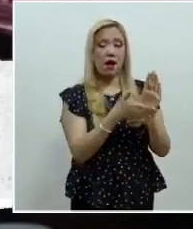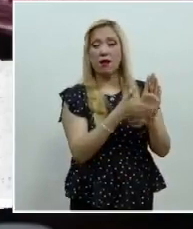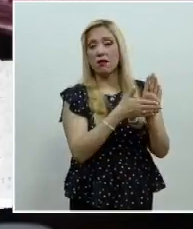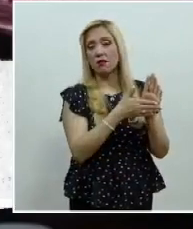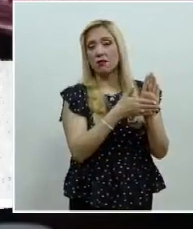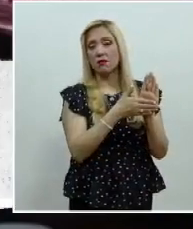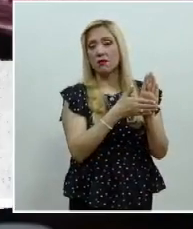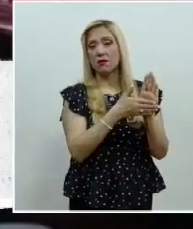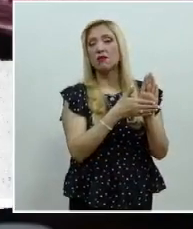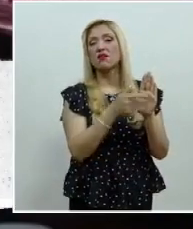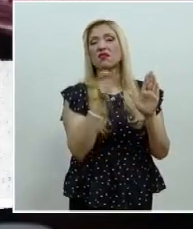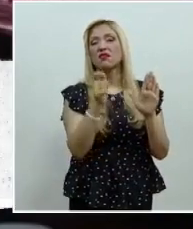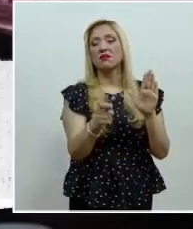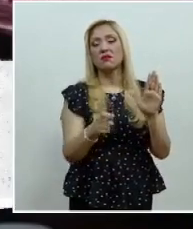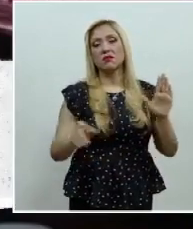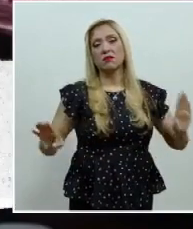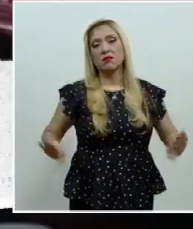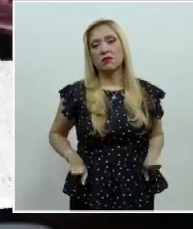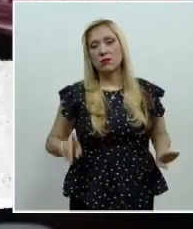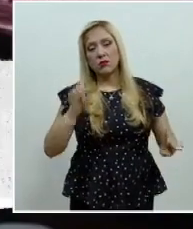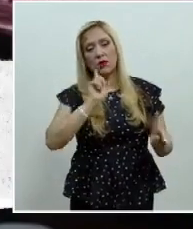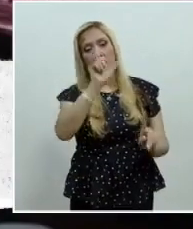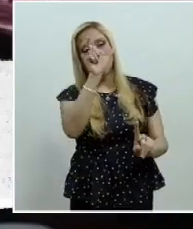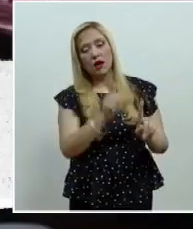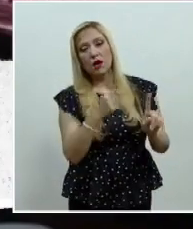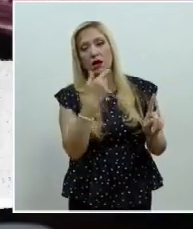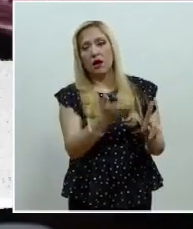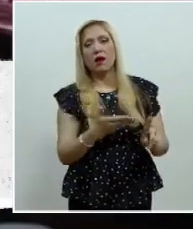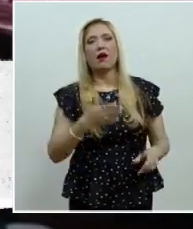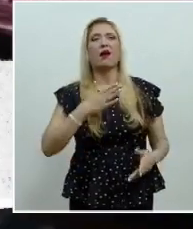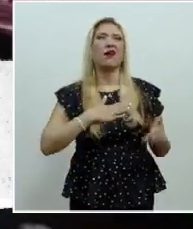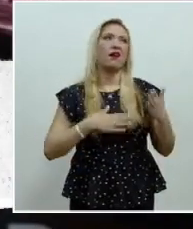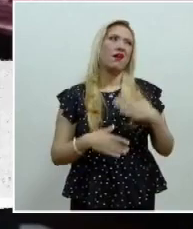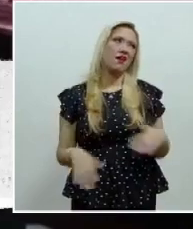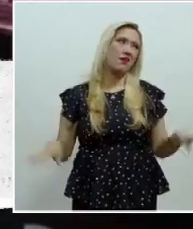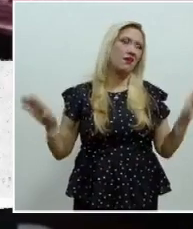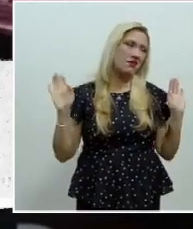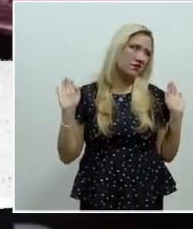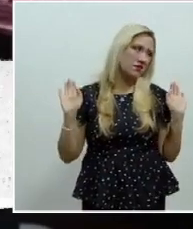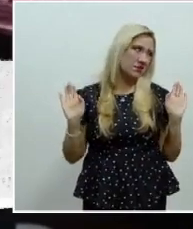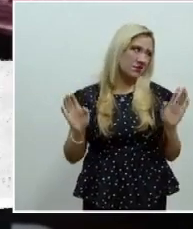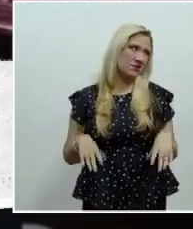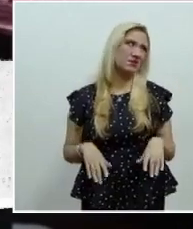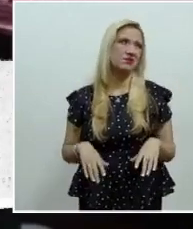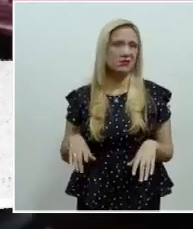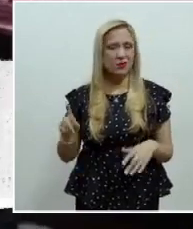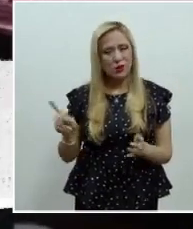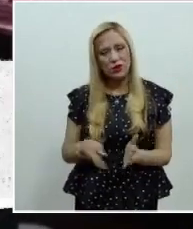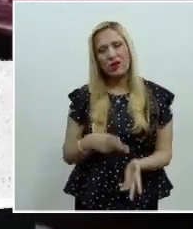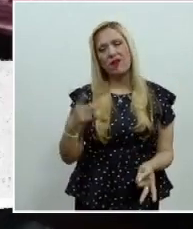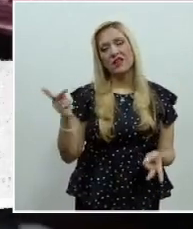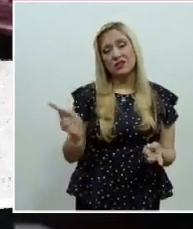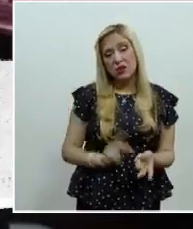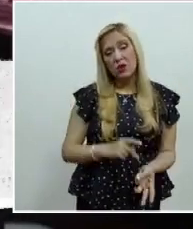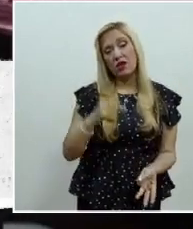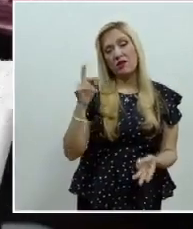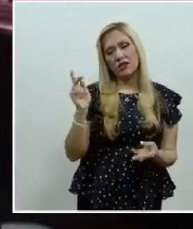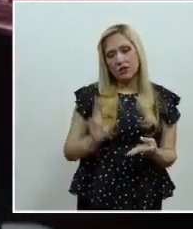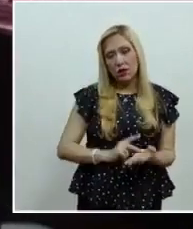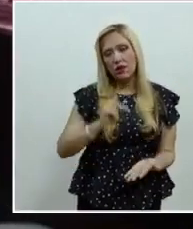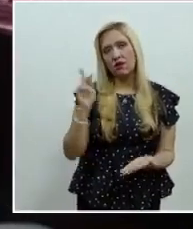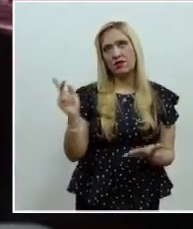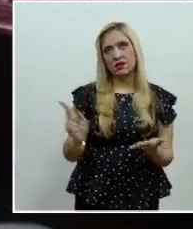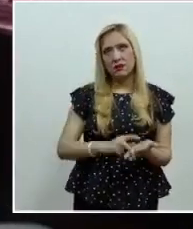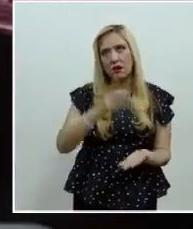cansarse de aplicar la perspectiva de género. Cuando digo no cansarse es porque tenemos que capacitar una y otra